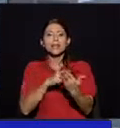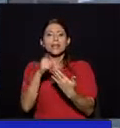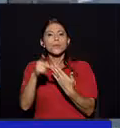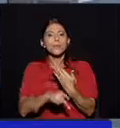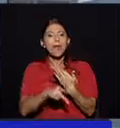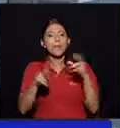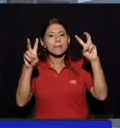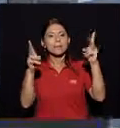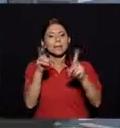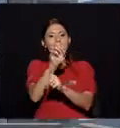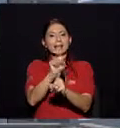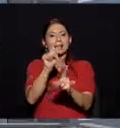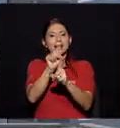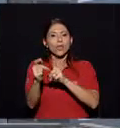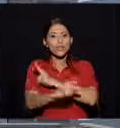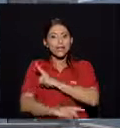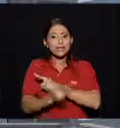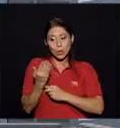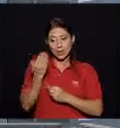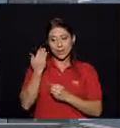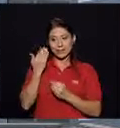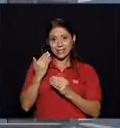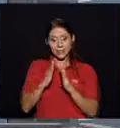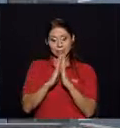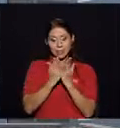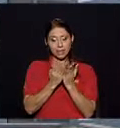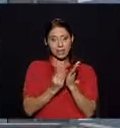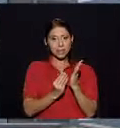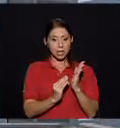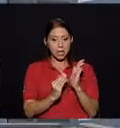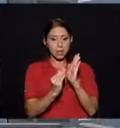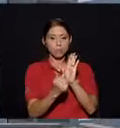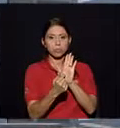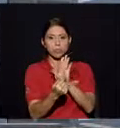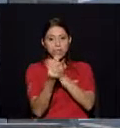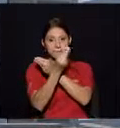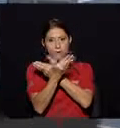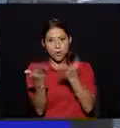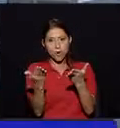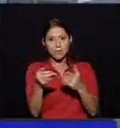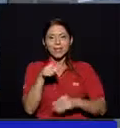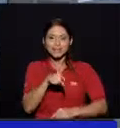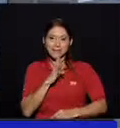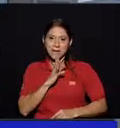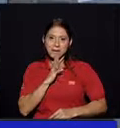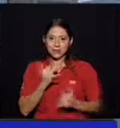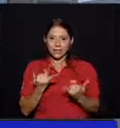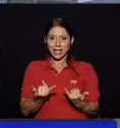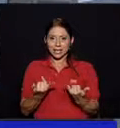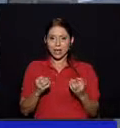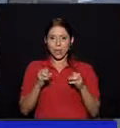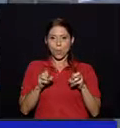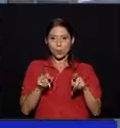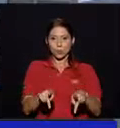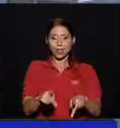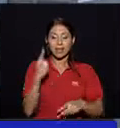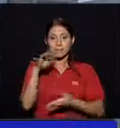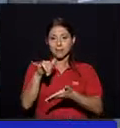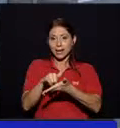programa Estado de la Nación, que recientemente presentó su informe y del cual vamos a hablar en esta